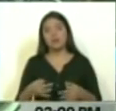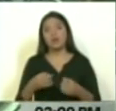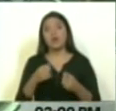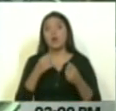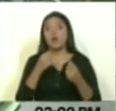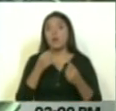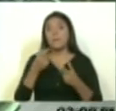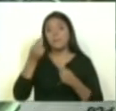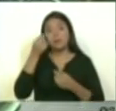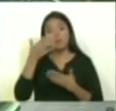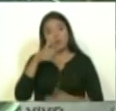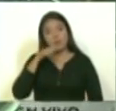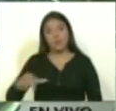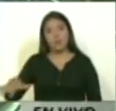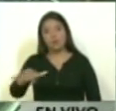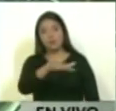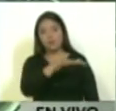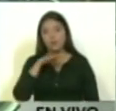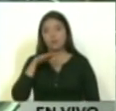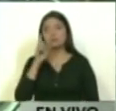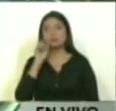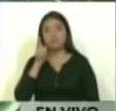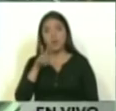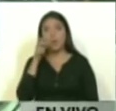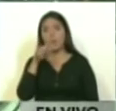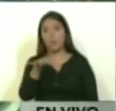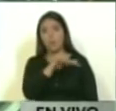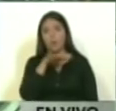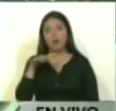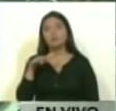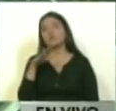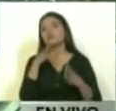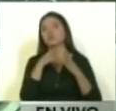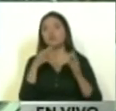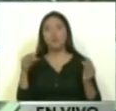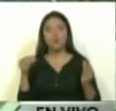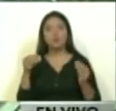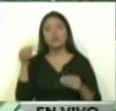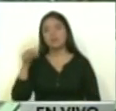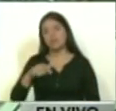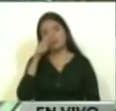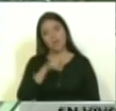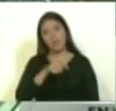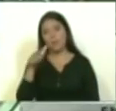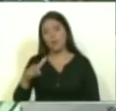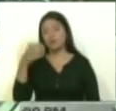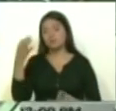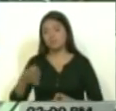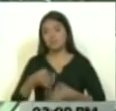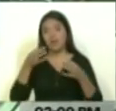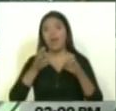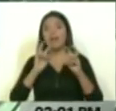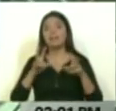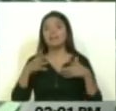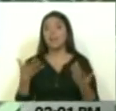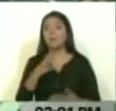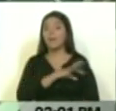memoria histórica de un pueblo, identifica un pueblo y los códigos históricos de este pueblo están allí presentes. El tema espiritual